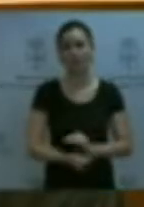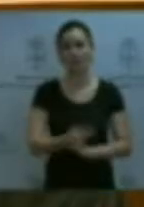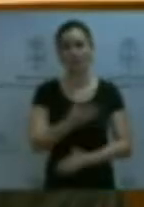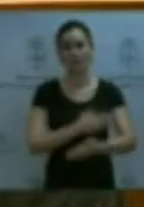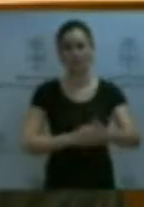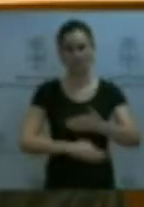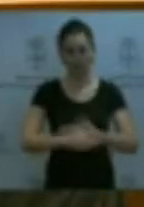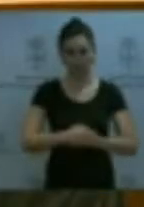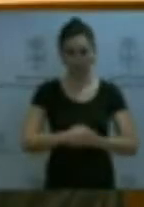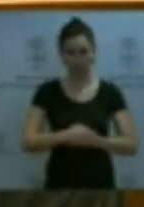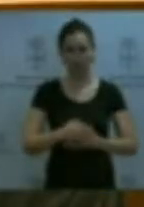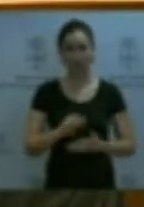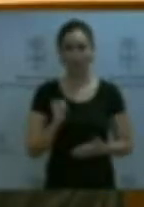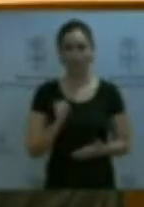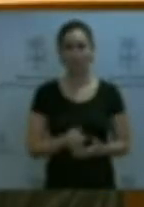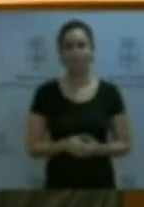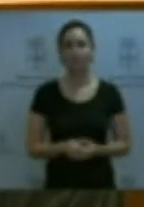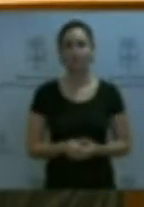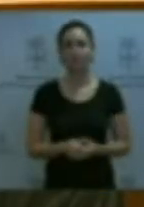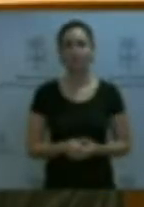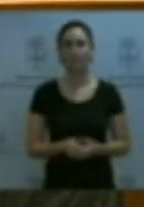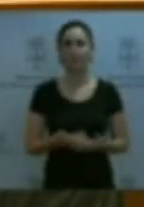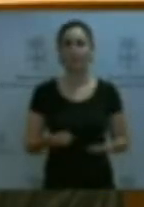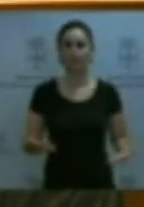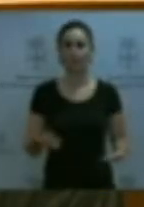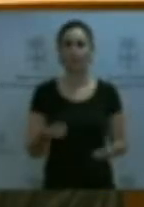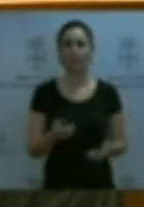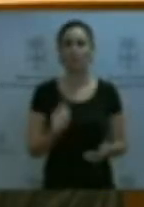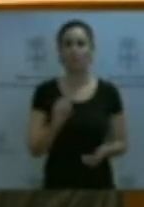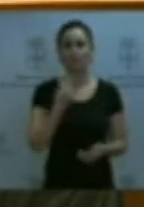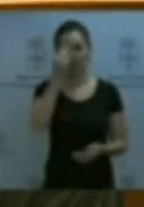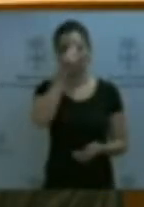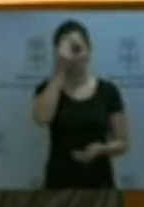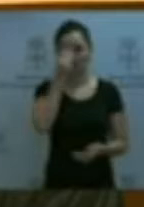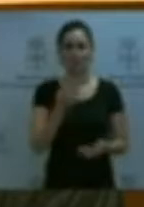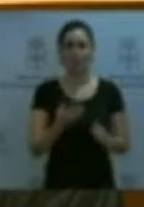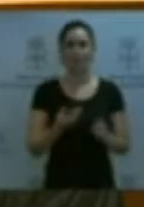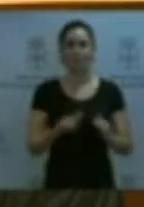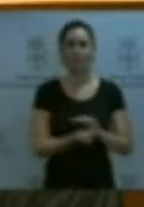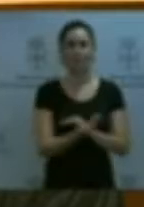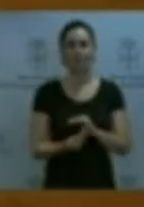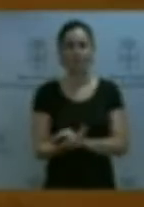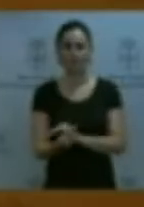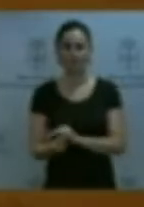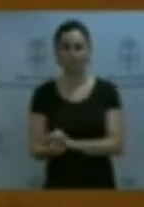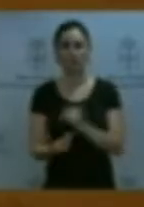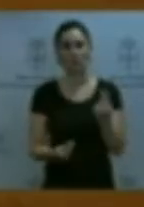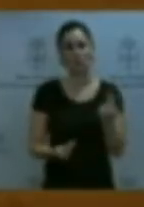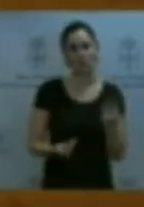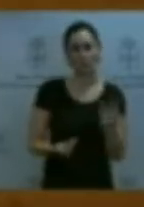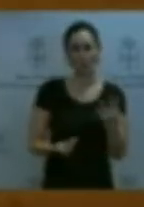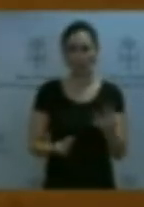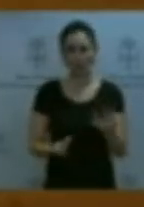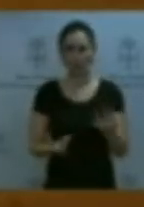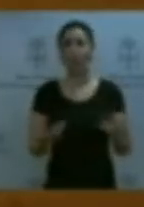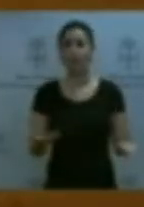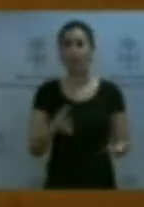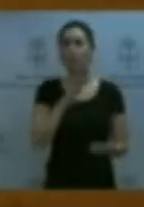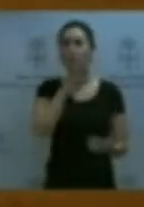Y también creemos que, en el caso de los partos múltiples, por razones evidentemente, y que ojalá hubiese muchos partos múltiples en